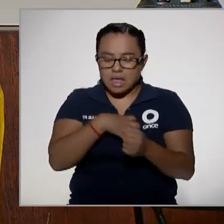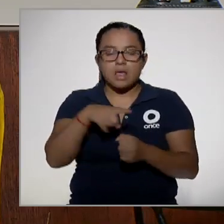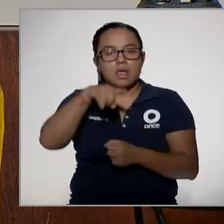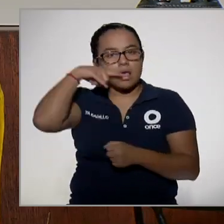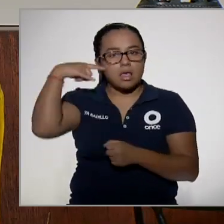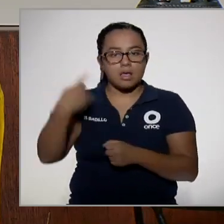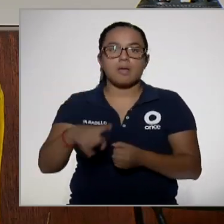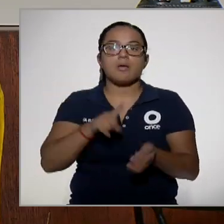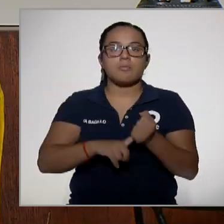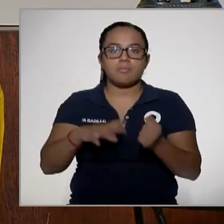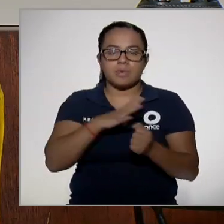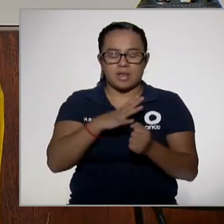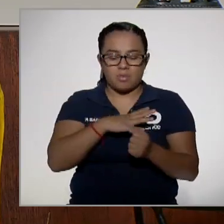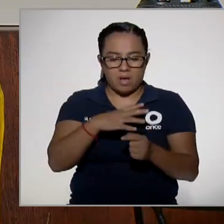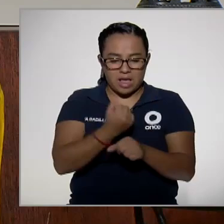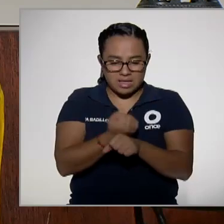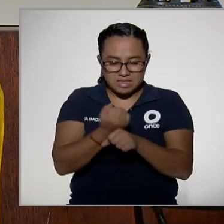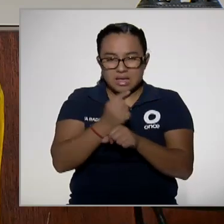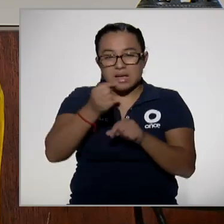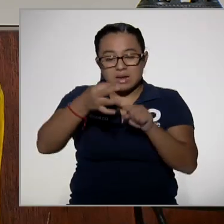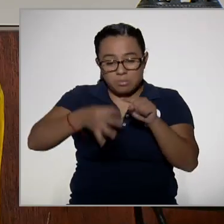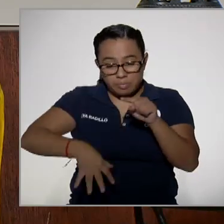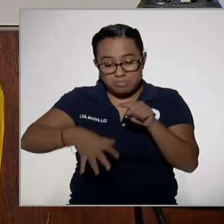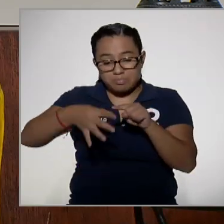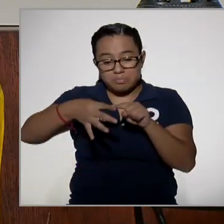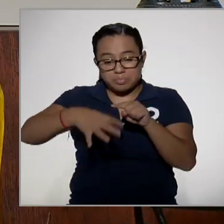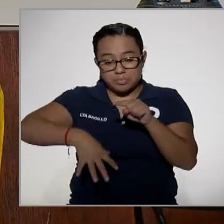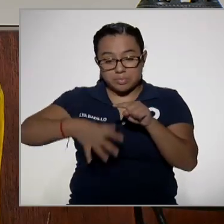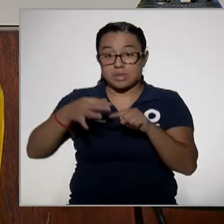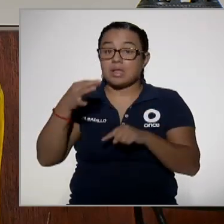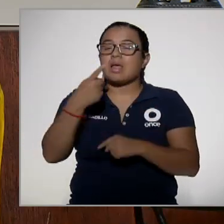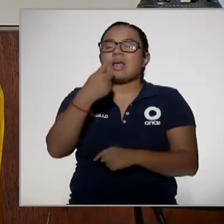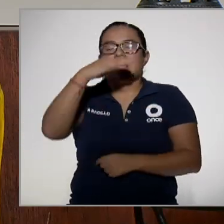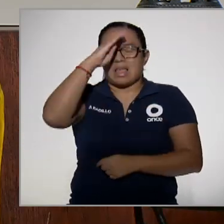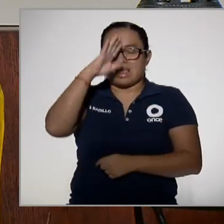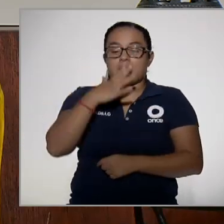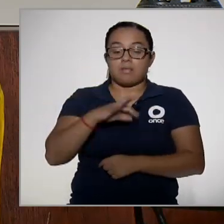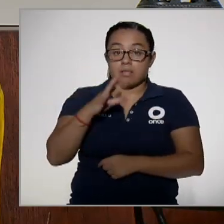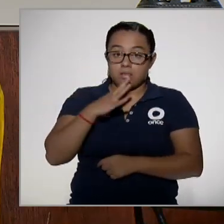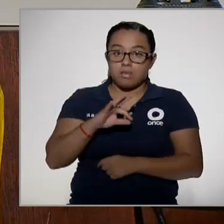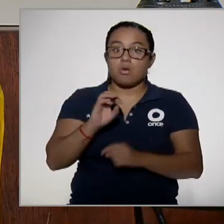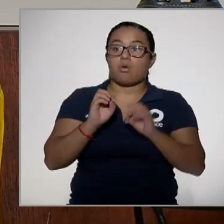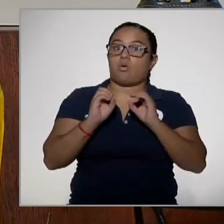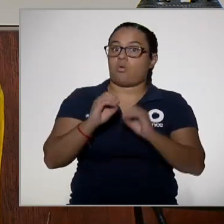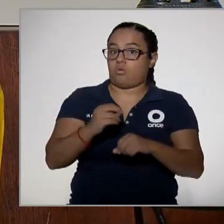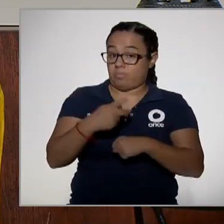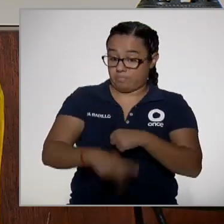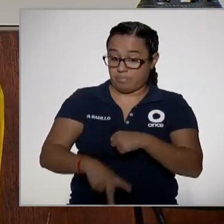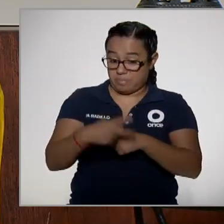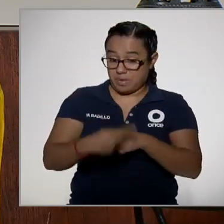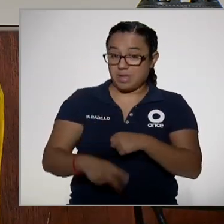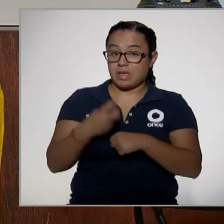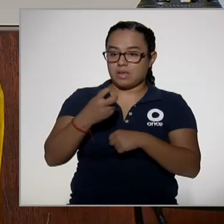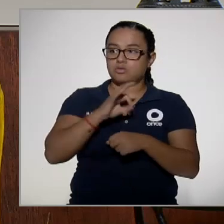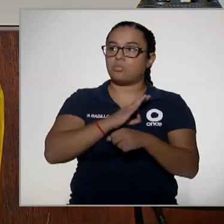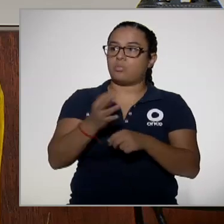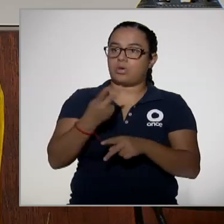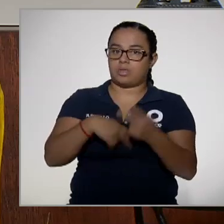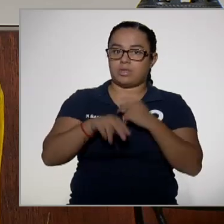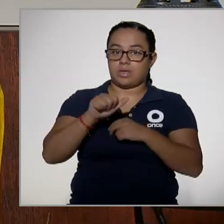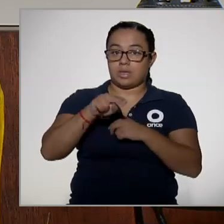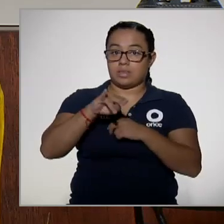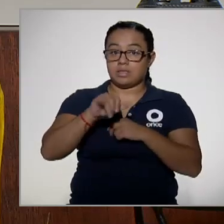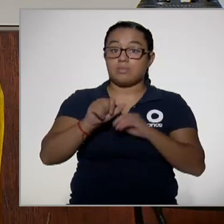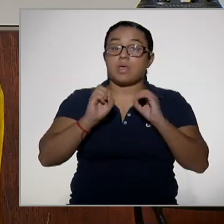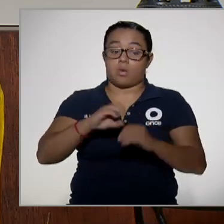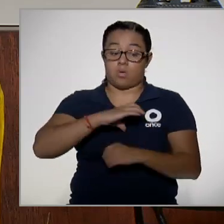vemos pero hay sangre si está ese goteo puede ser algo muy simple o algo muy peligroso que se esté causando anemia como desde un cáncer